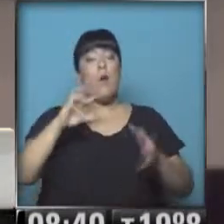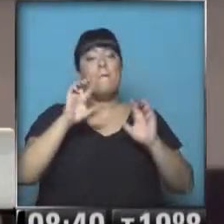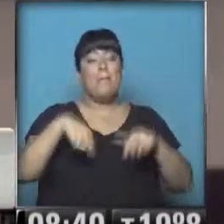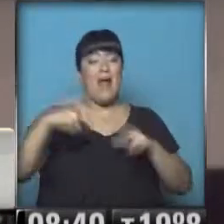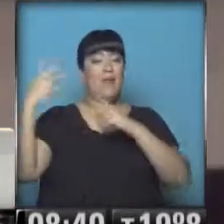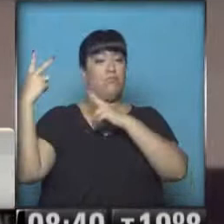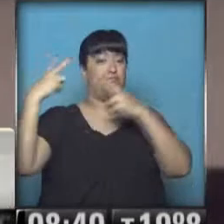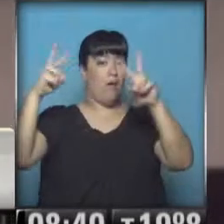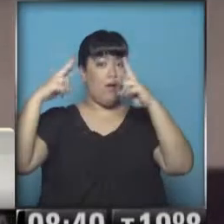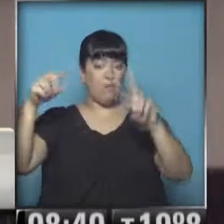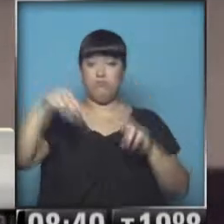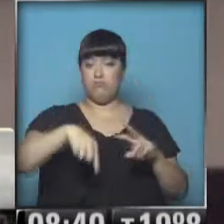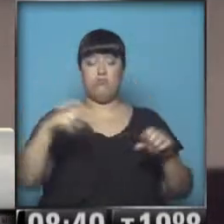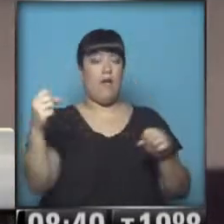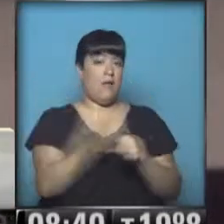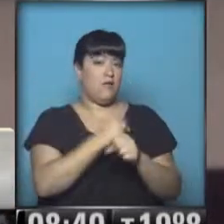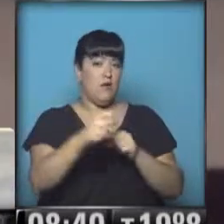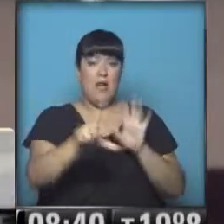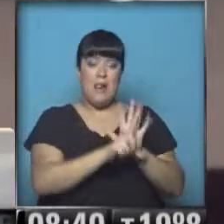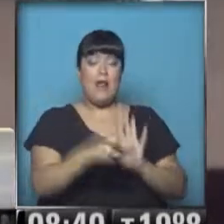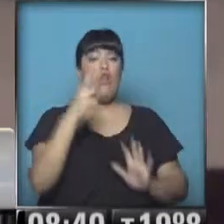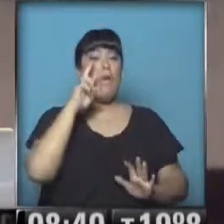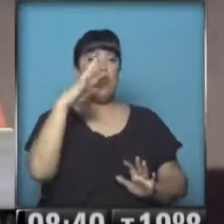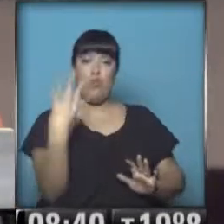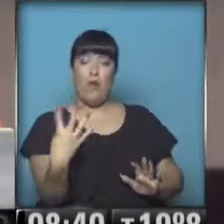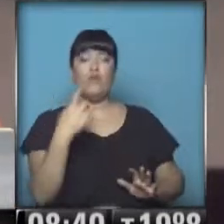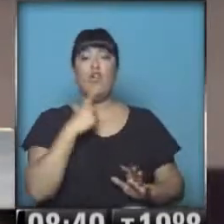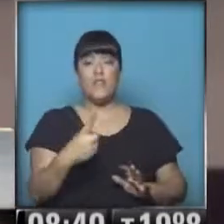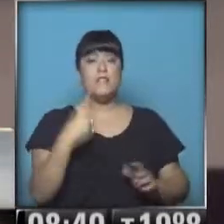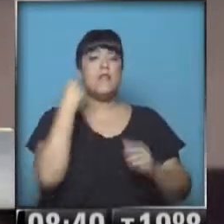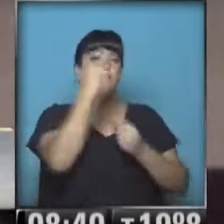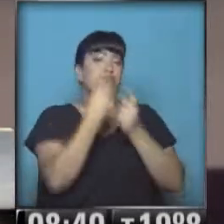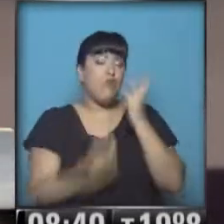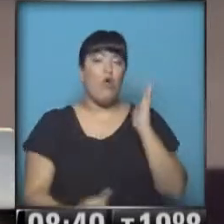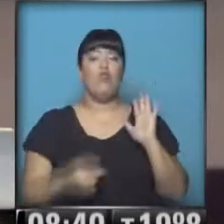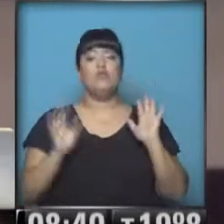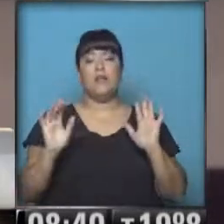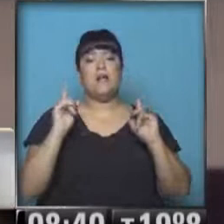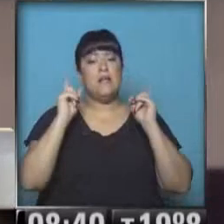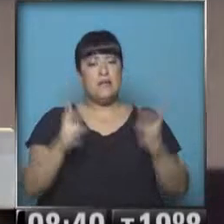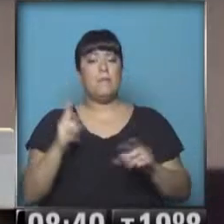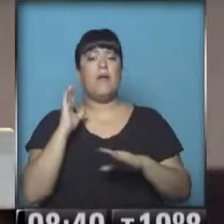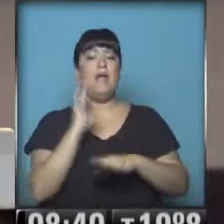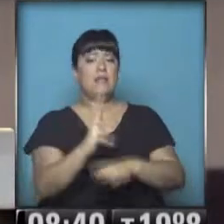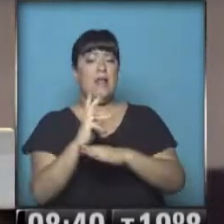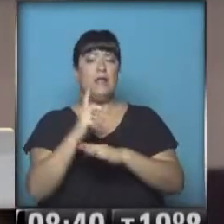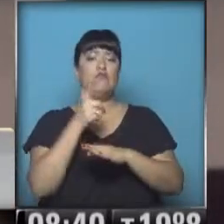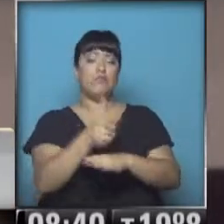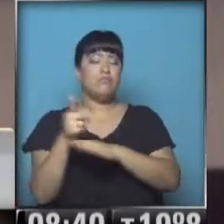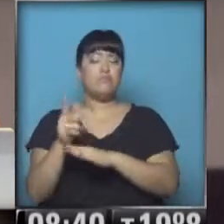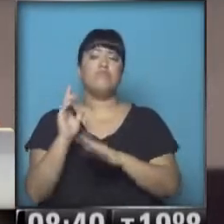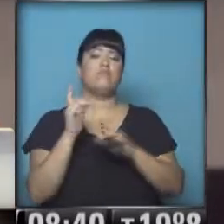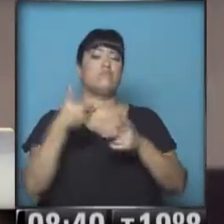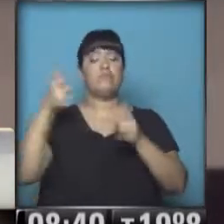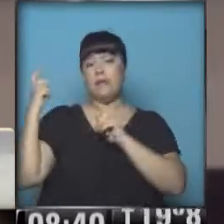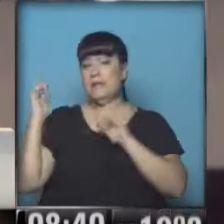por la ley sancionada por éste por este gobierno en el año 2004 que establece una serie de supuestos incluso para quienes cometan delitos o tengan antecedentes así